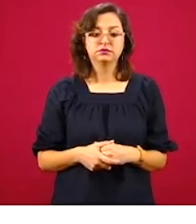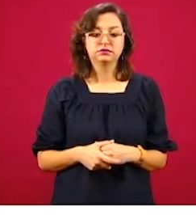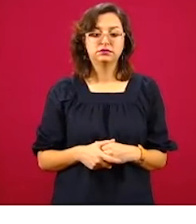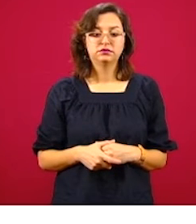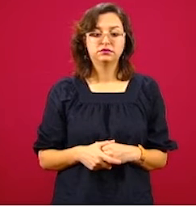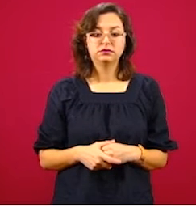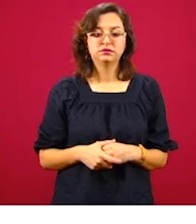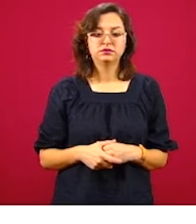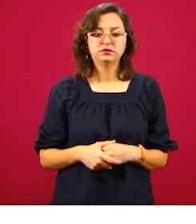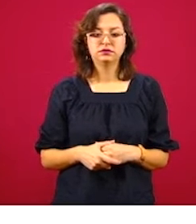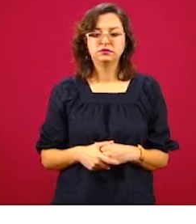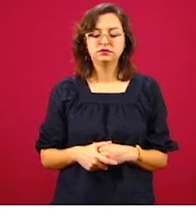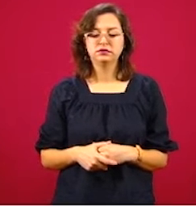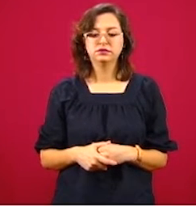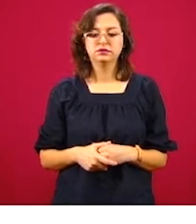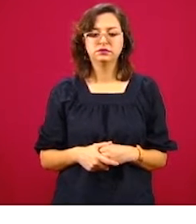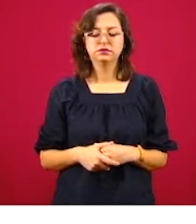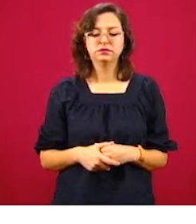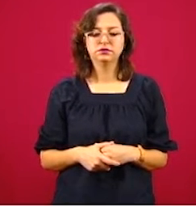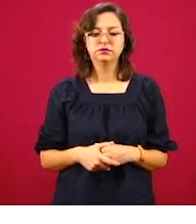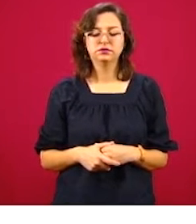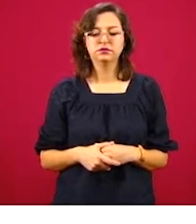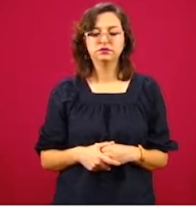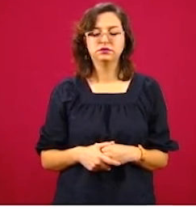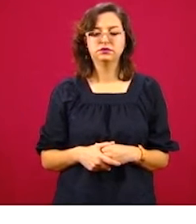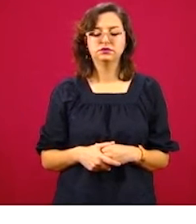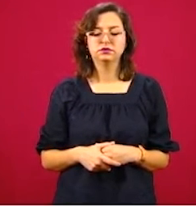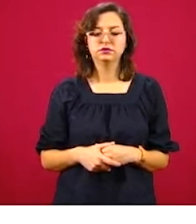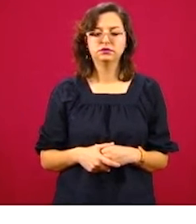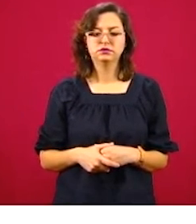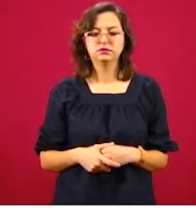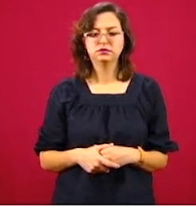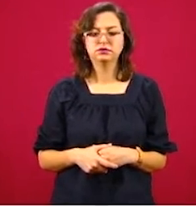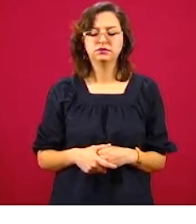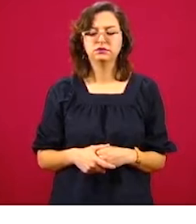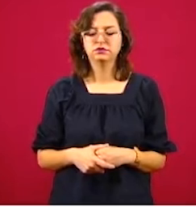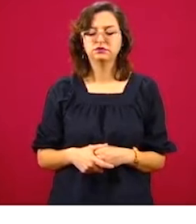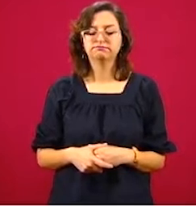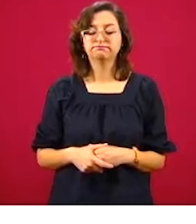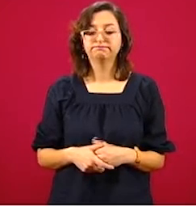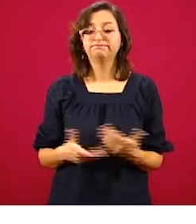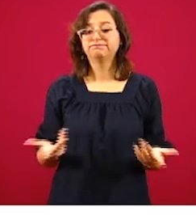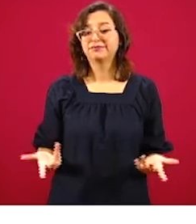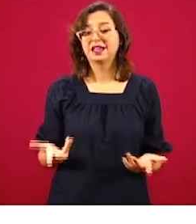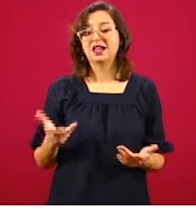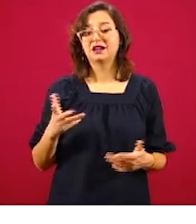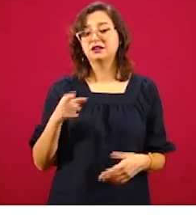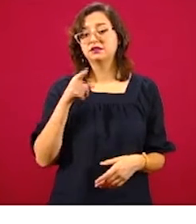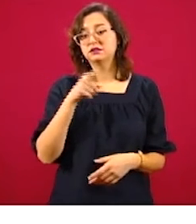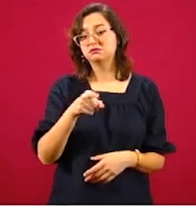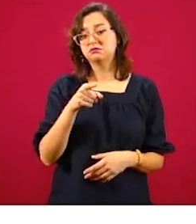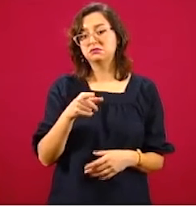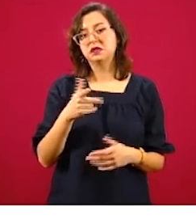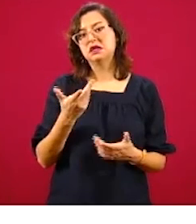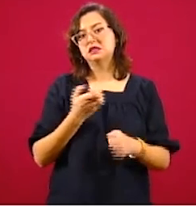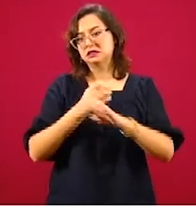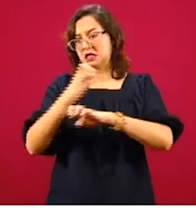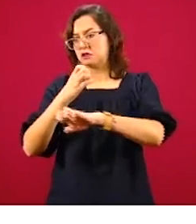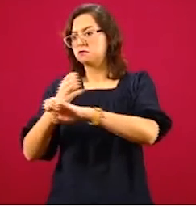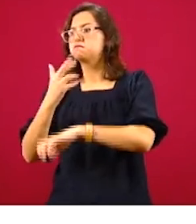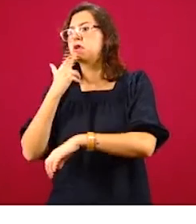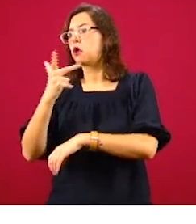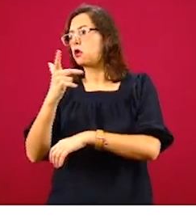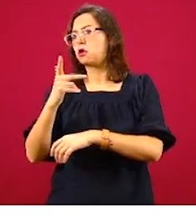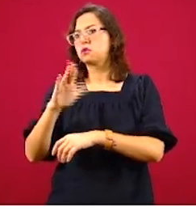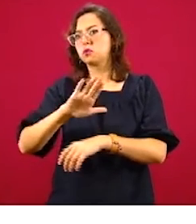está yo me centro en los que donde los resultados son más satisfactorios la escala